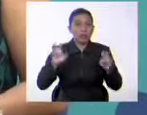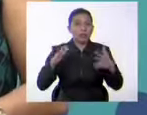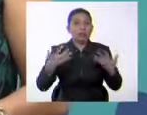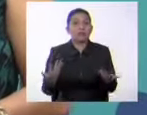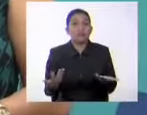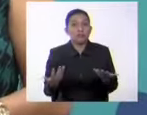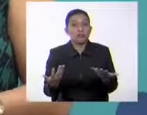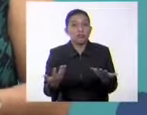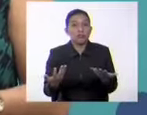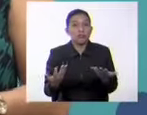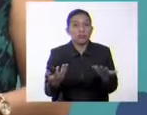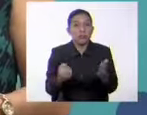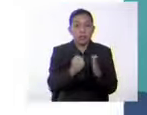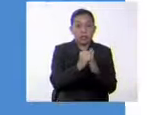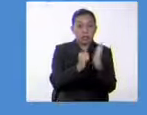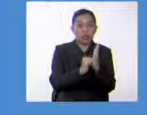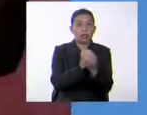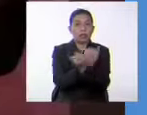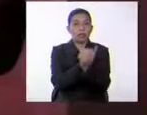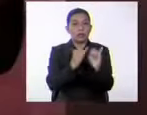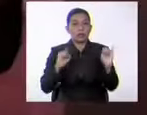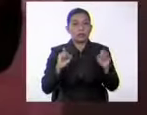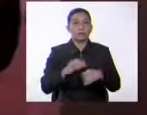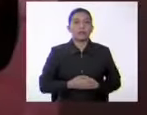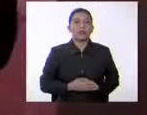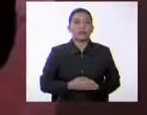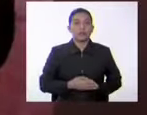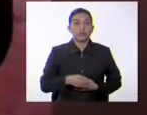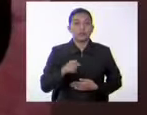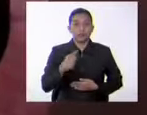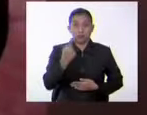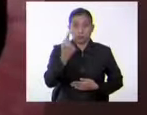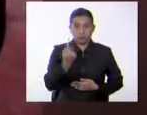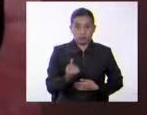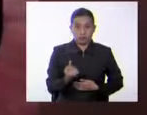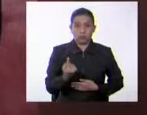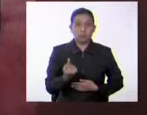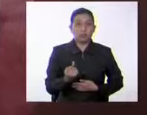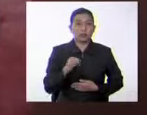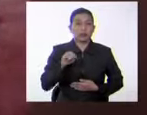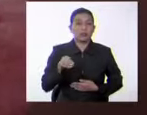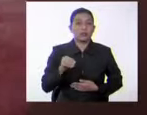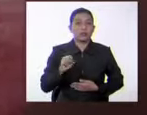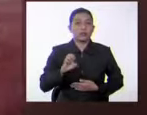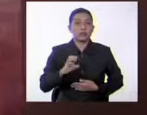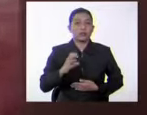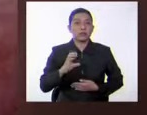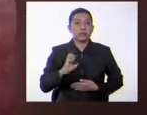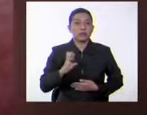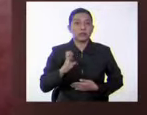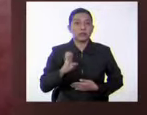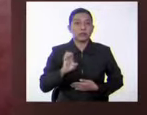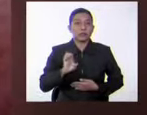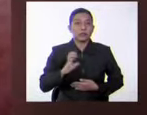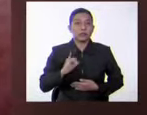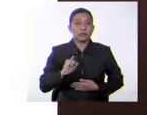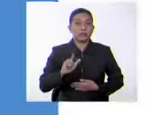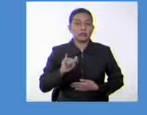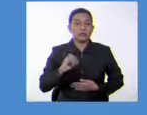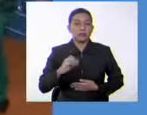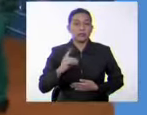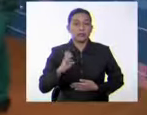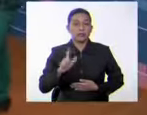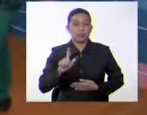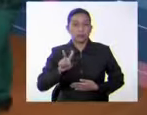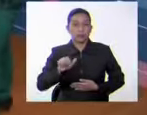Cecilio del Valle, ¿verdad? Él es uno de los ilustrados, ¿verdad? Él es uno de los, digamos, más destacados, que